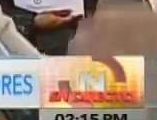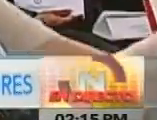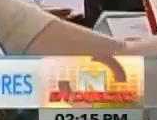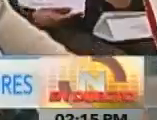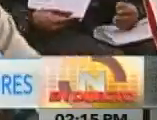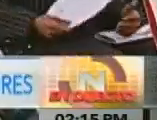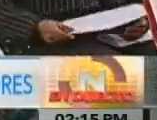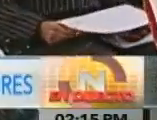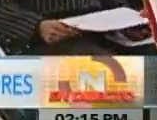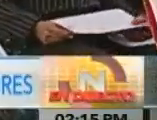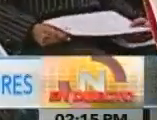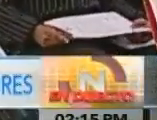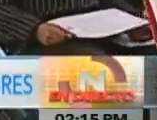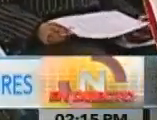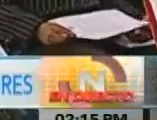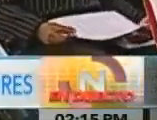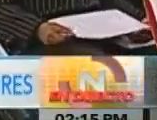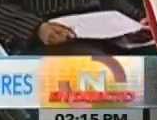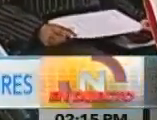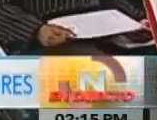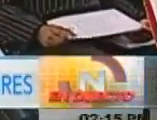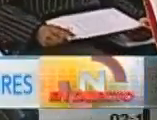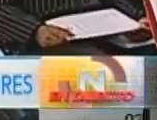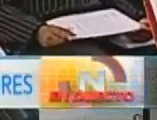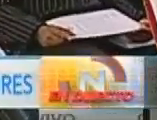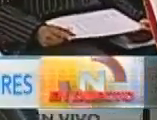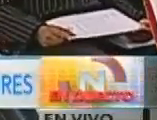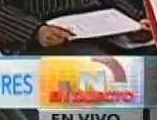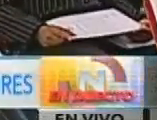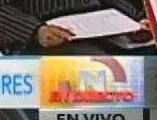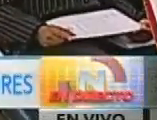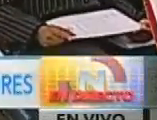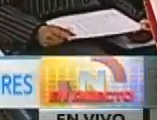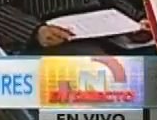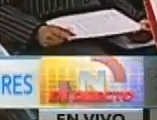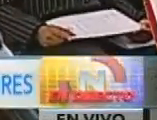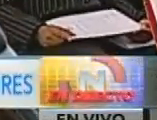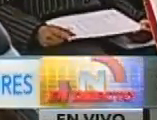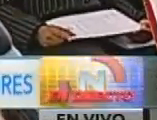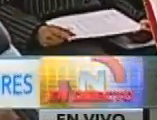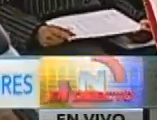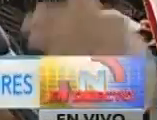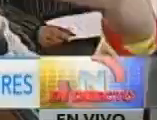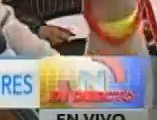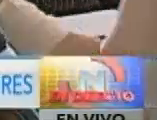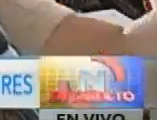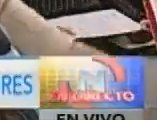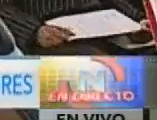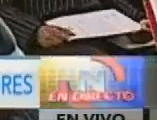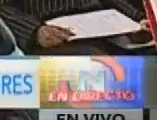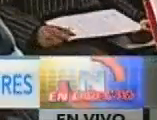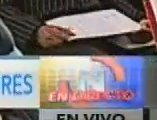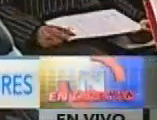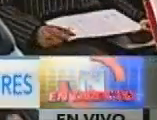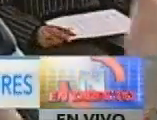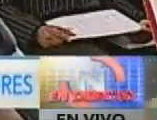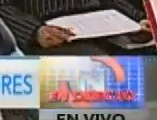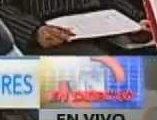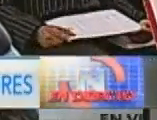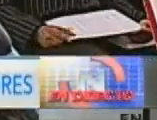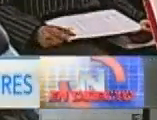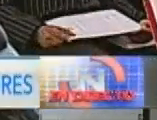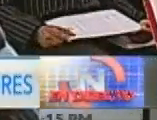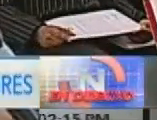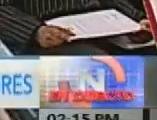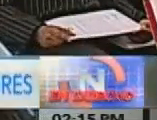estudiante para que el estudiante no pierda clase. Se convierte en un facilitador. Exactamente. Correcto. Nosotros tenemos como preparadores tener una iniciativa como mayores de